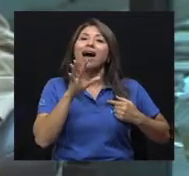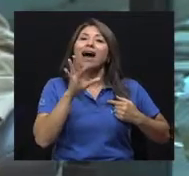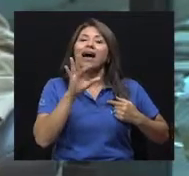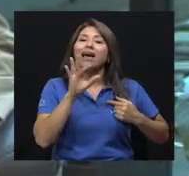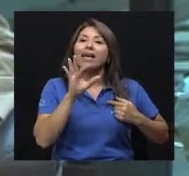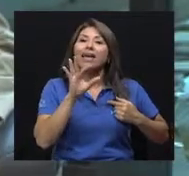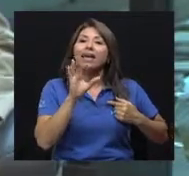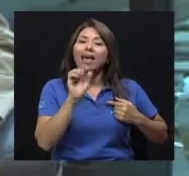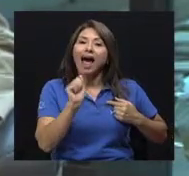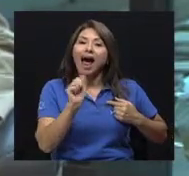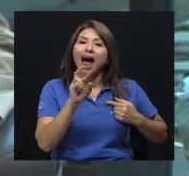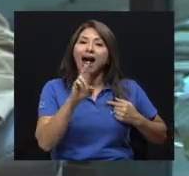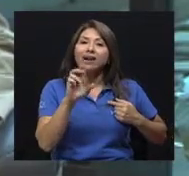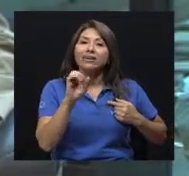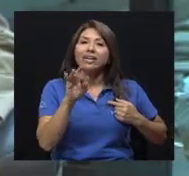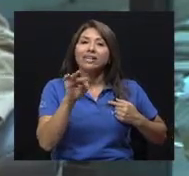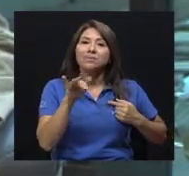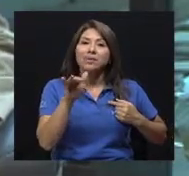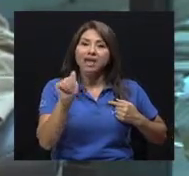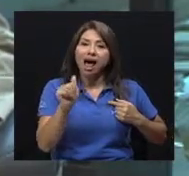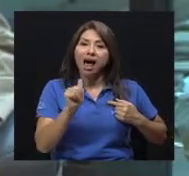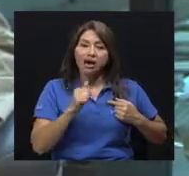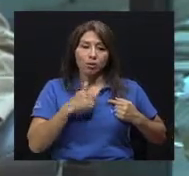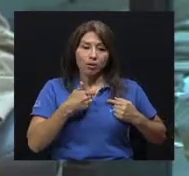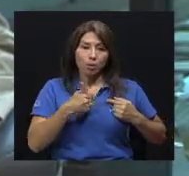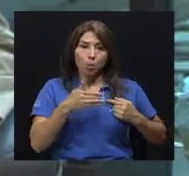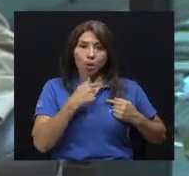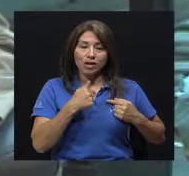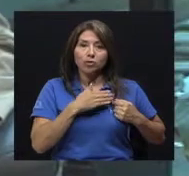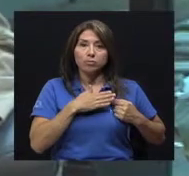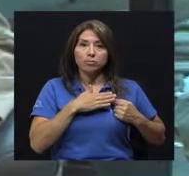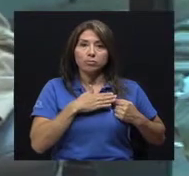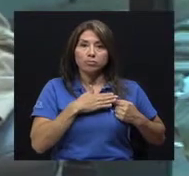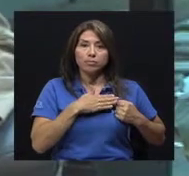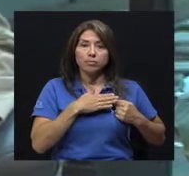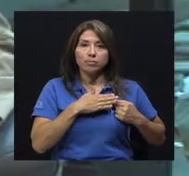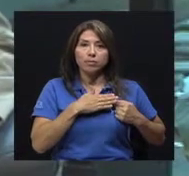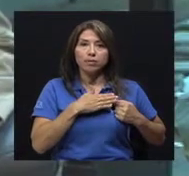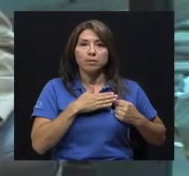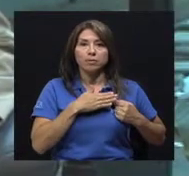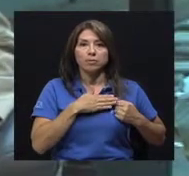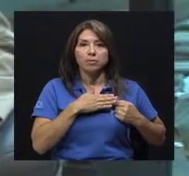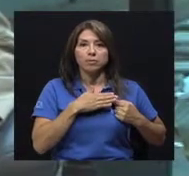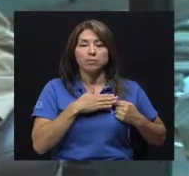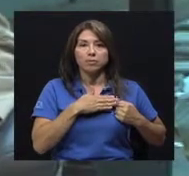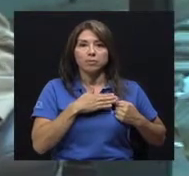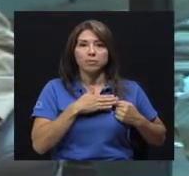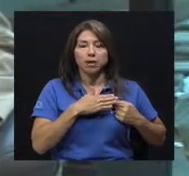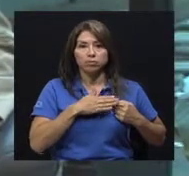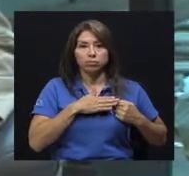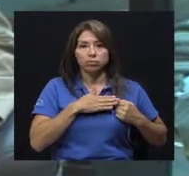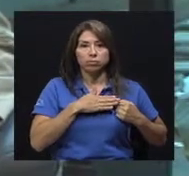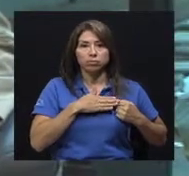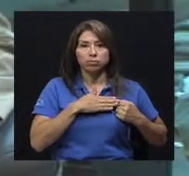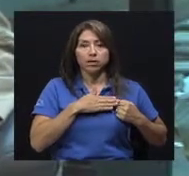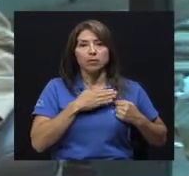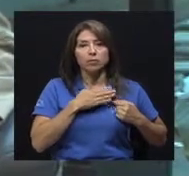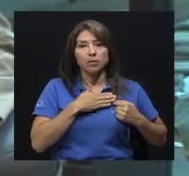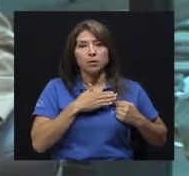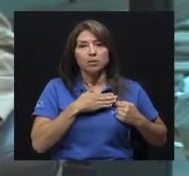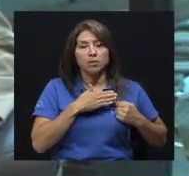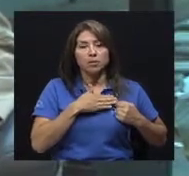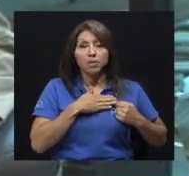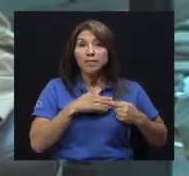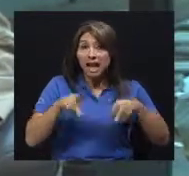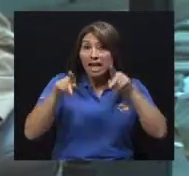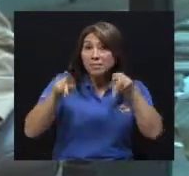que se llama fibrilación atrial, que se ve en pacientes de más de 80 años, en atletas de alto rendimiento, y entiéndase